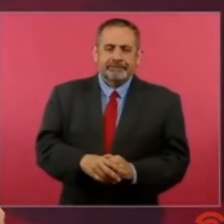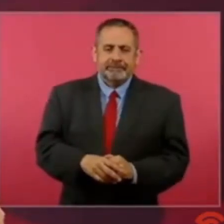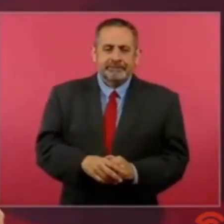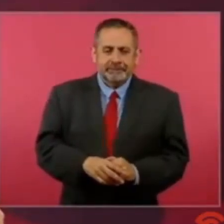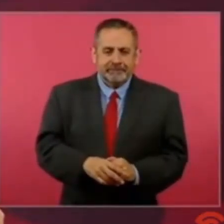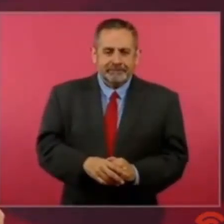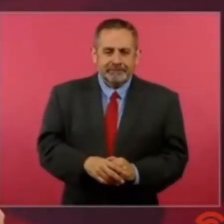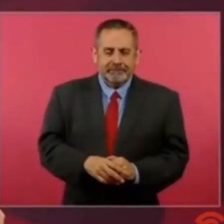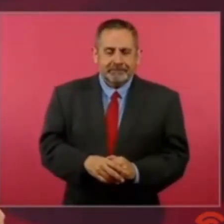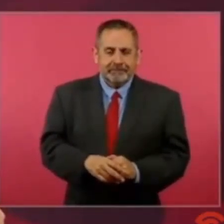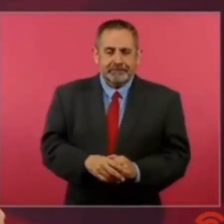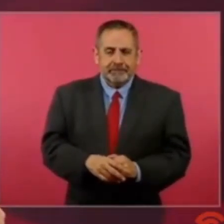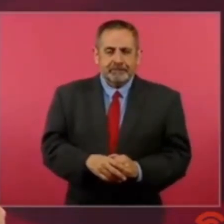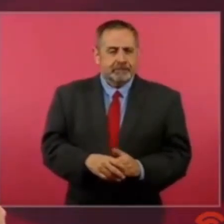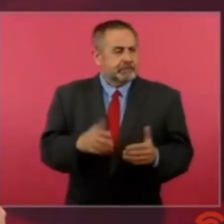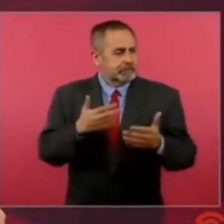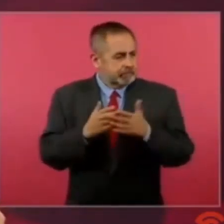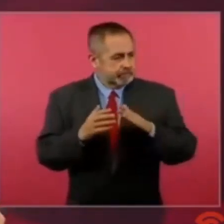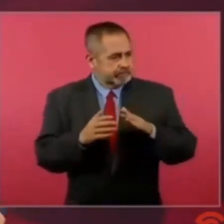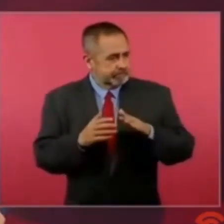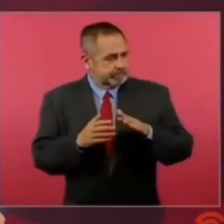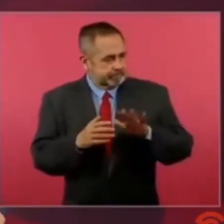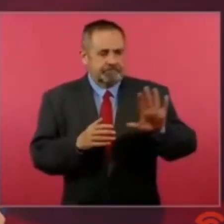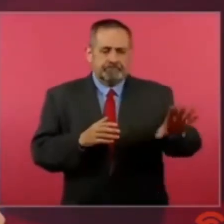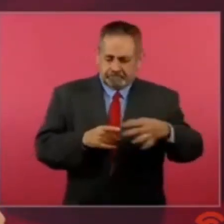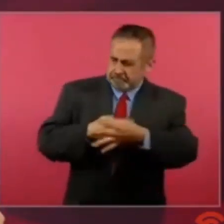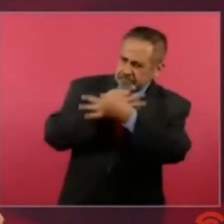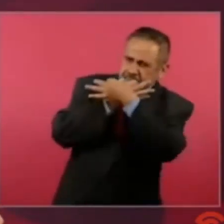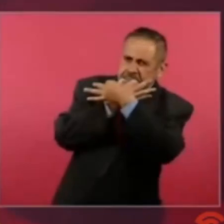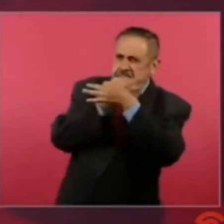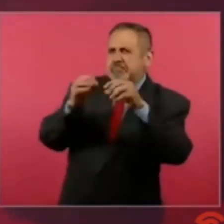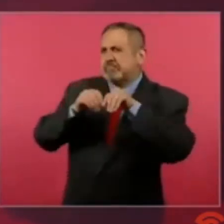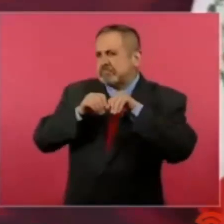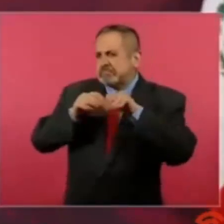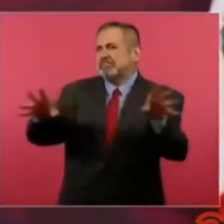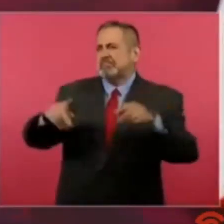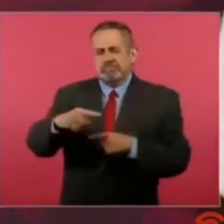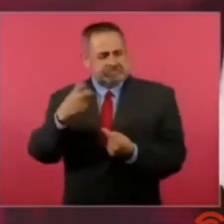Y ahora que dimos a conocer,